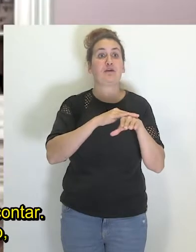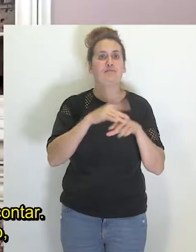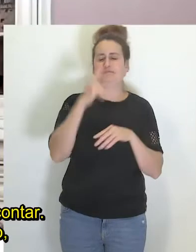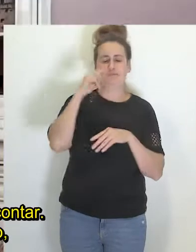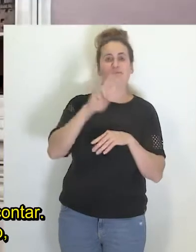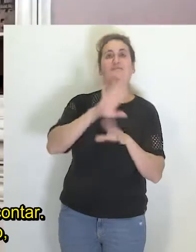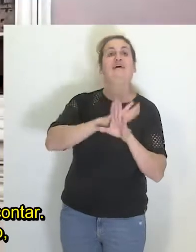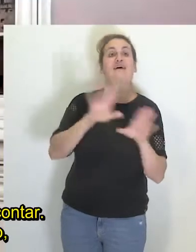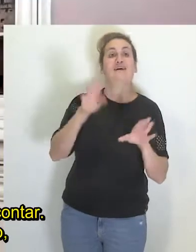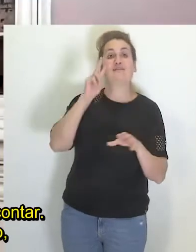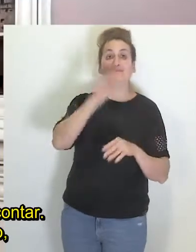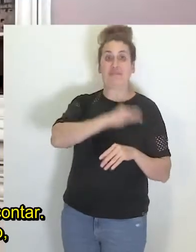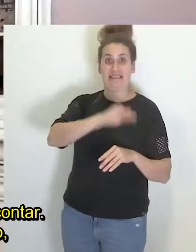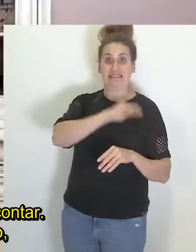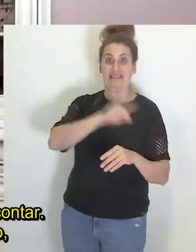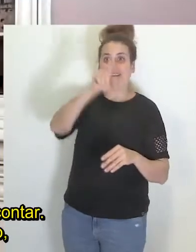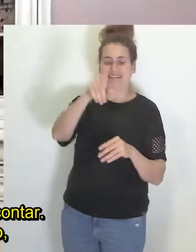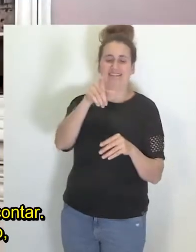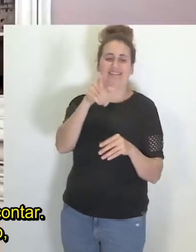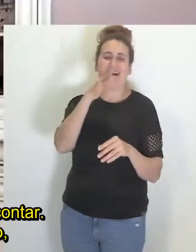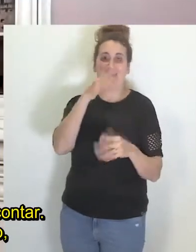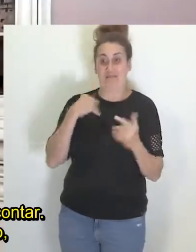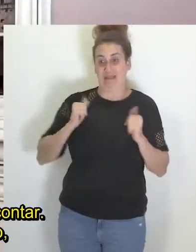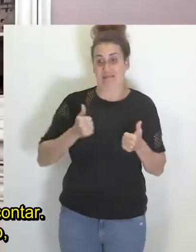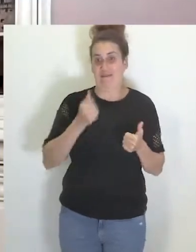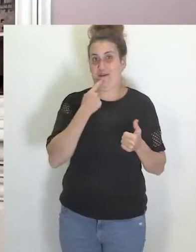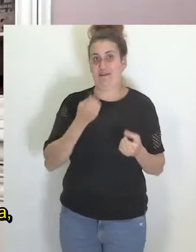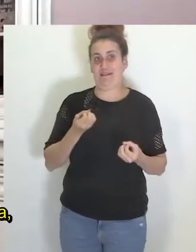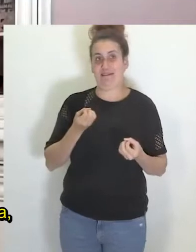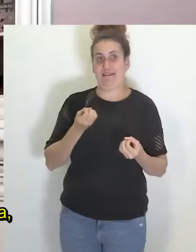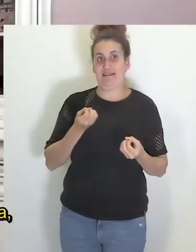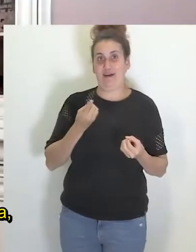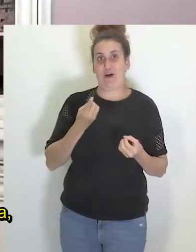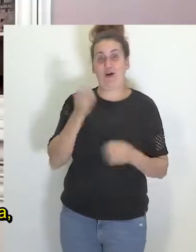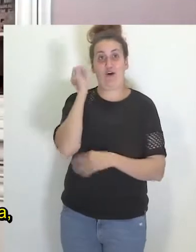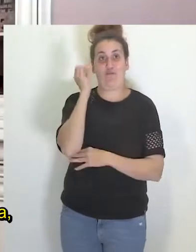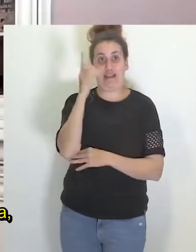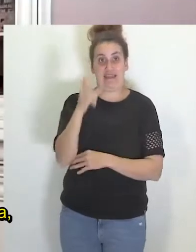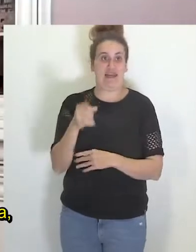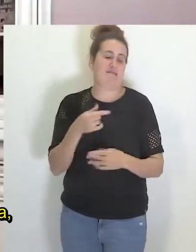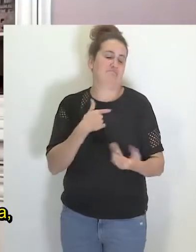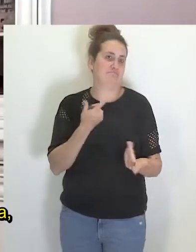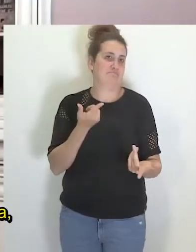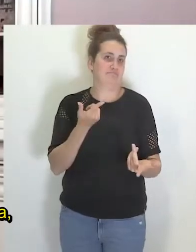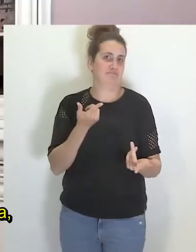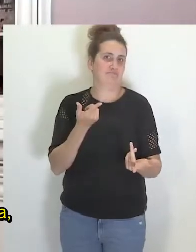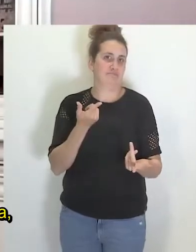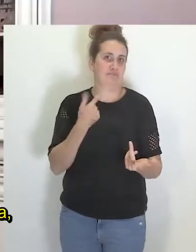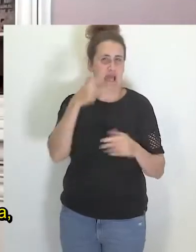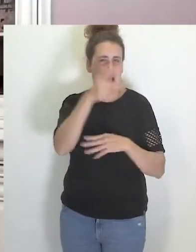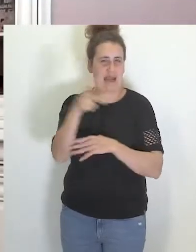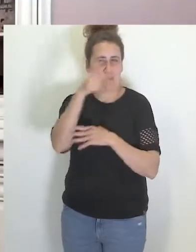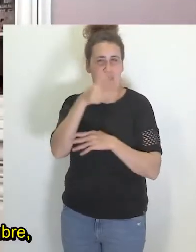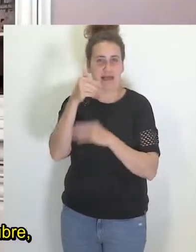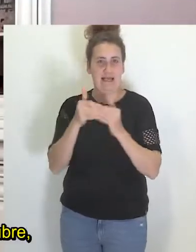Bueno, estamos bastante que podemos contar, como decíamos al principio, esta conferencia, esta charla está siendo